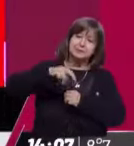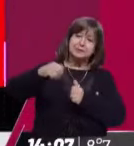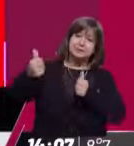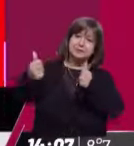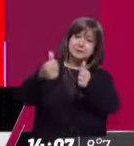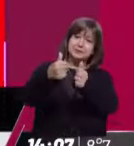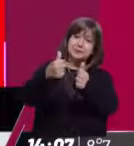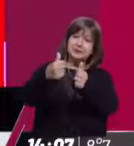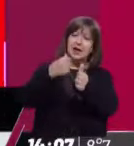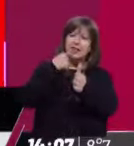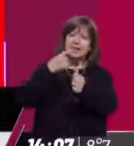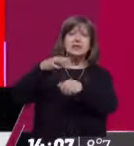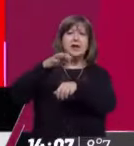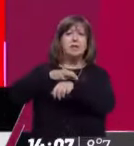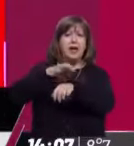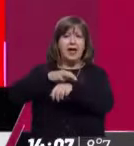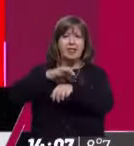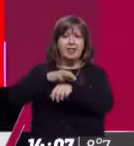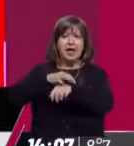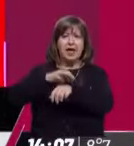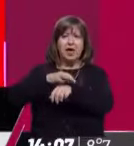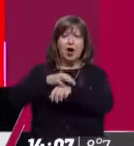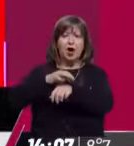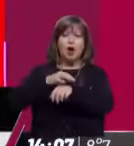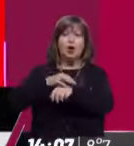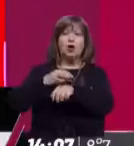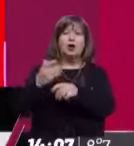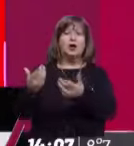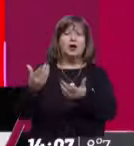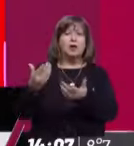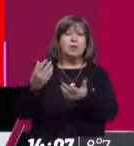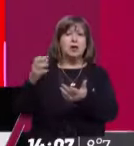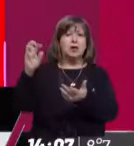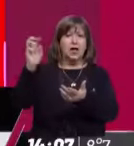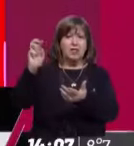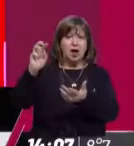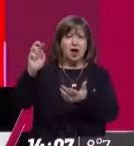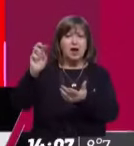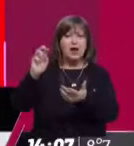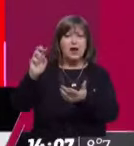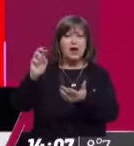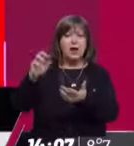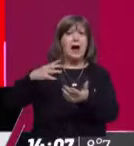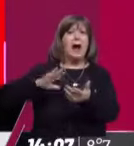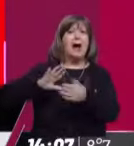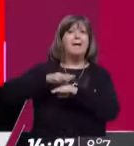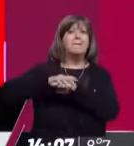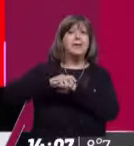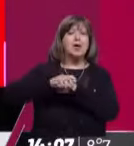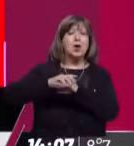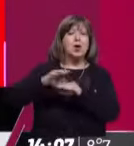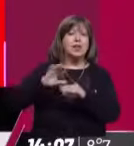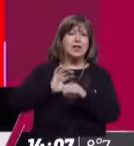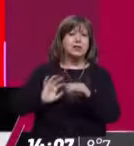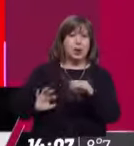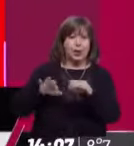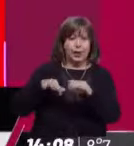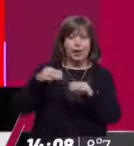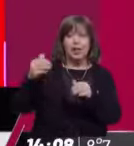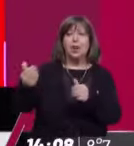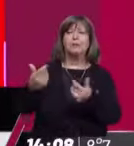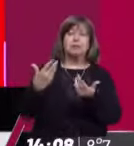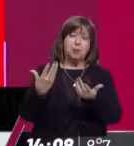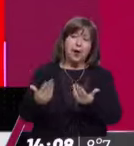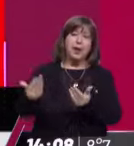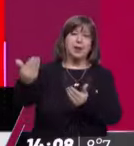un médico amigo de su sobrino. Le dijo si podía pasar a su casa, que tenía que entregarle unos dólares, y la mujer claramente no se dio cuenta de esto. Accedió que